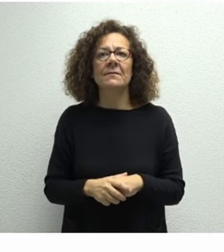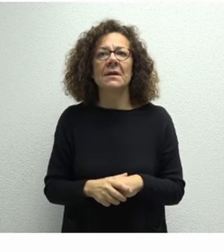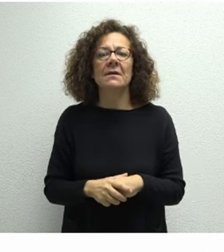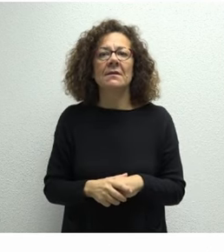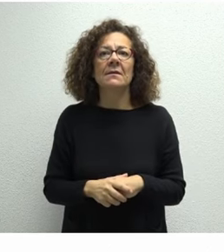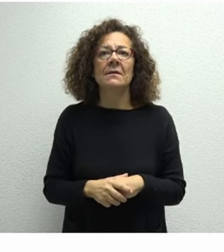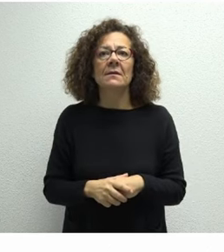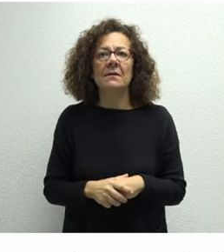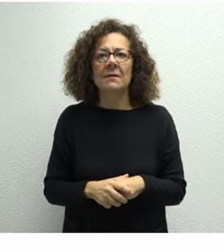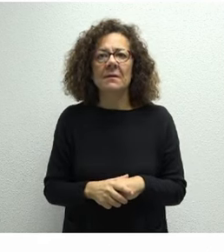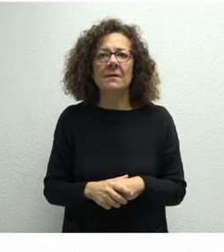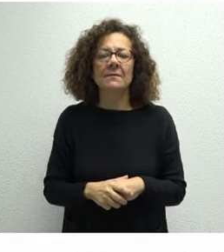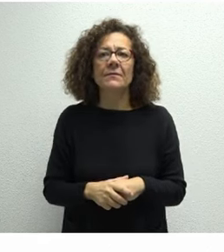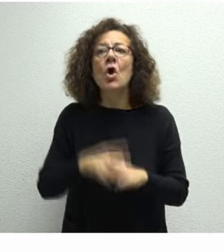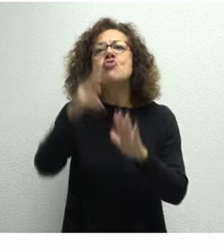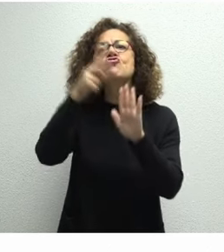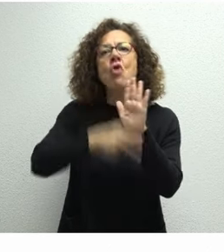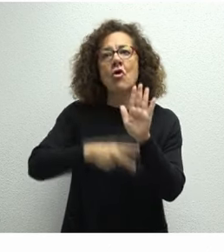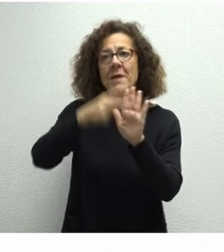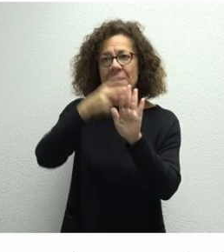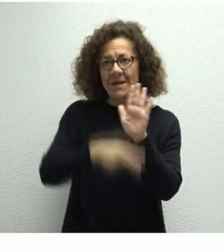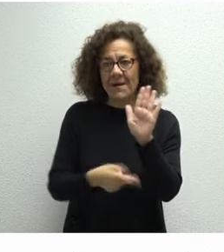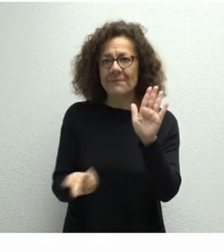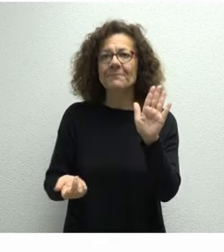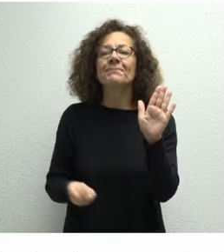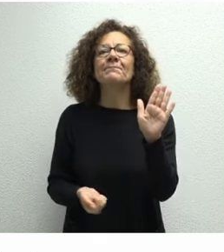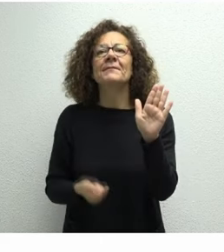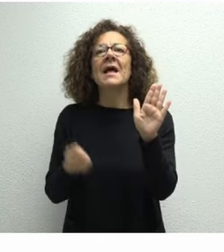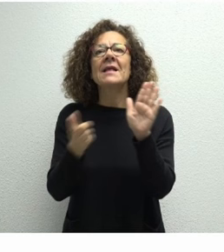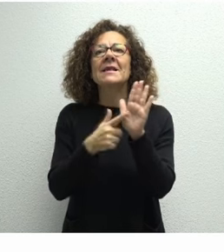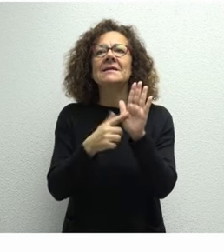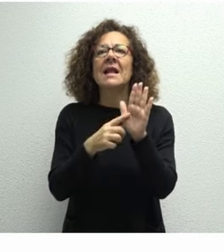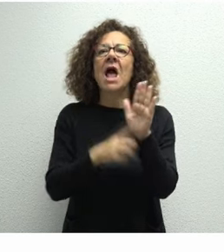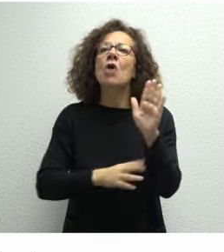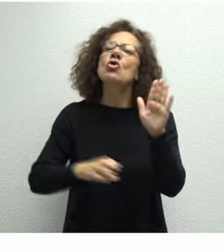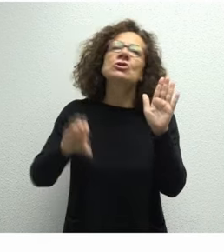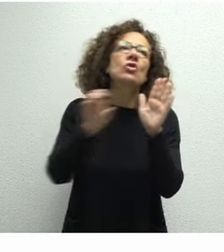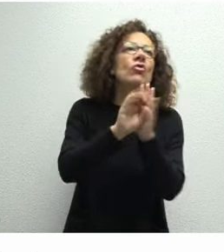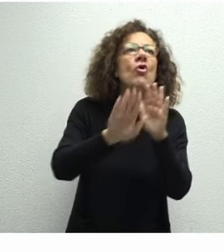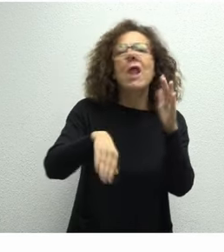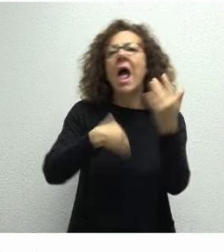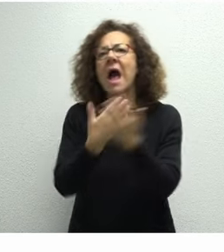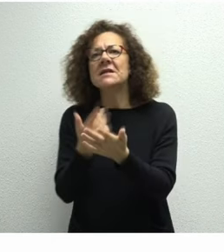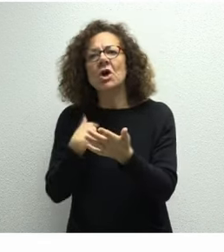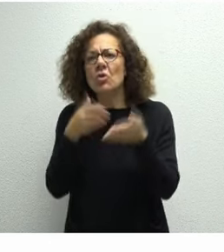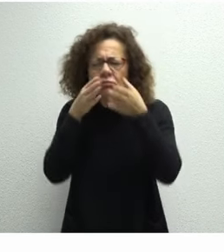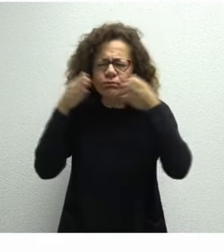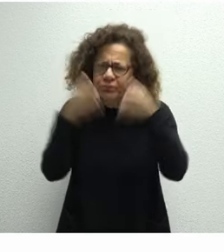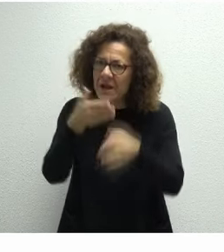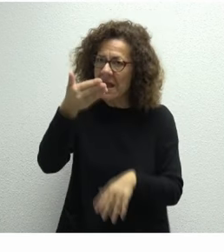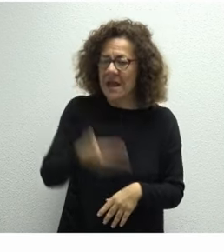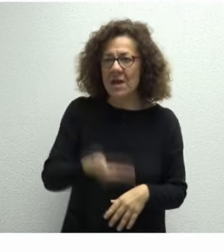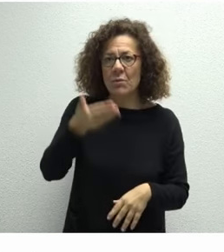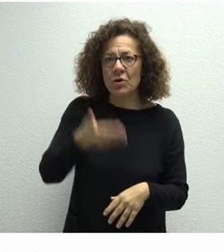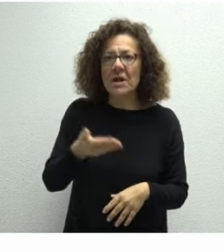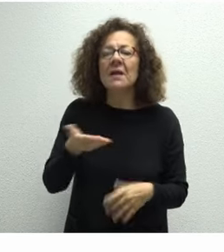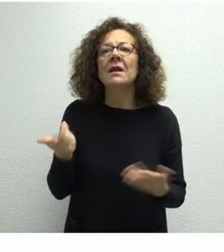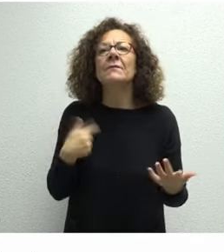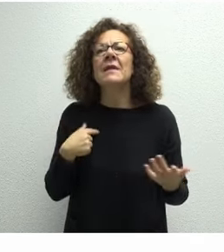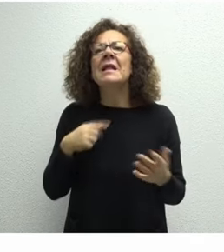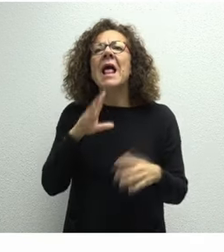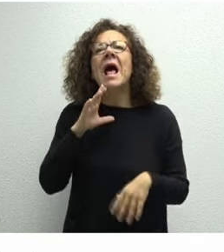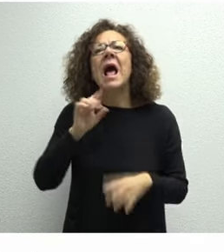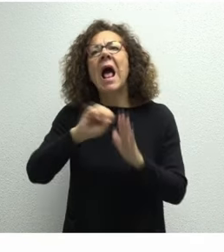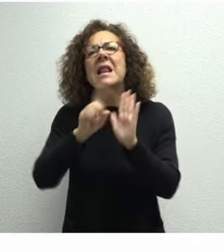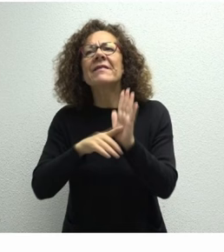acabarlo normativa no bueno desde la Constitución a lo que queráis voy a ir a lo importante no la le de la dependencia voy